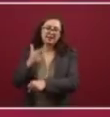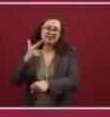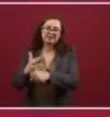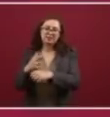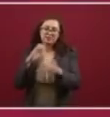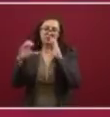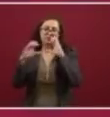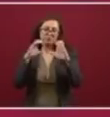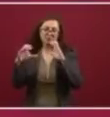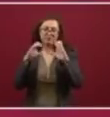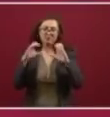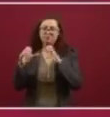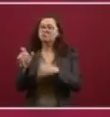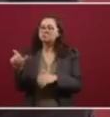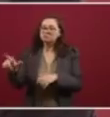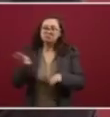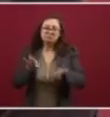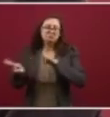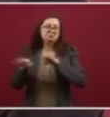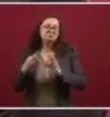hace muy bien,